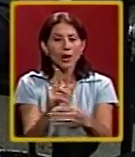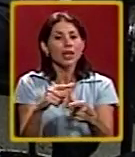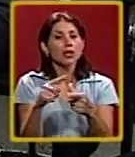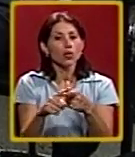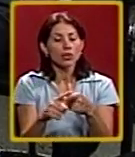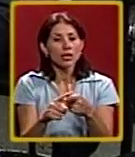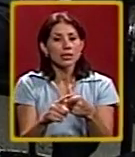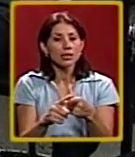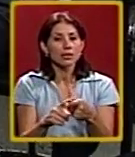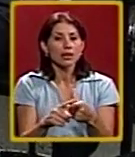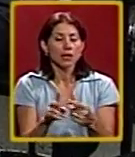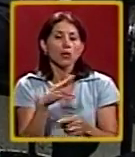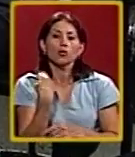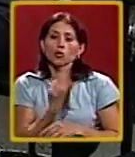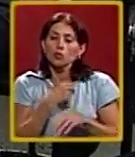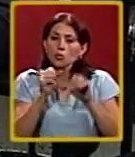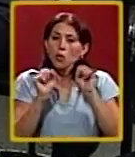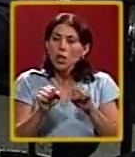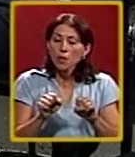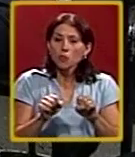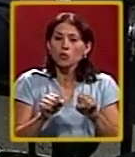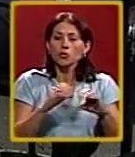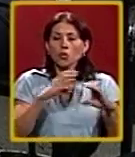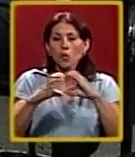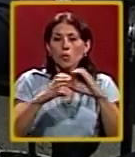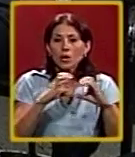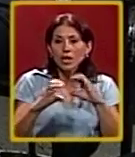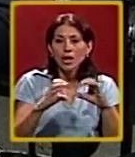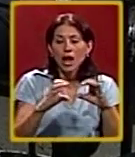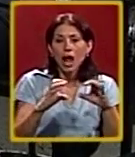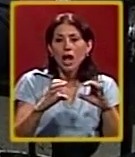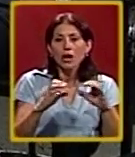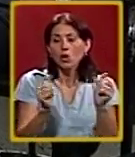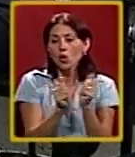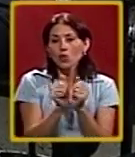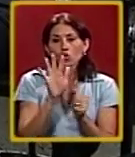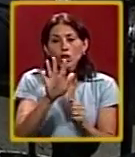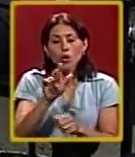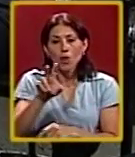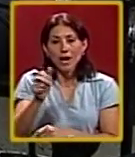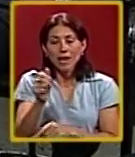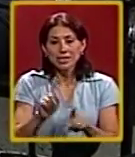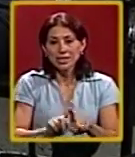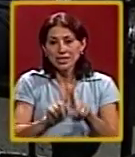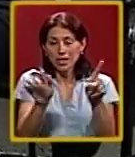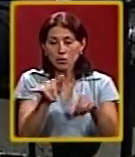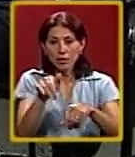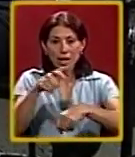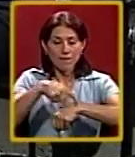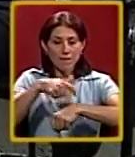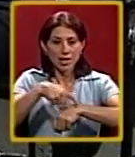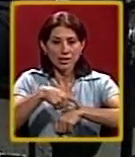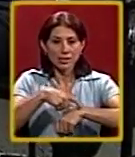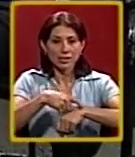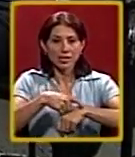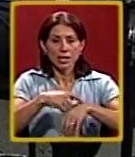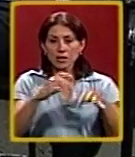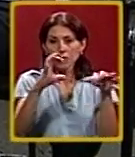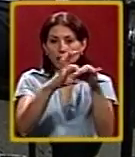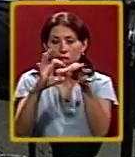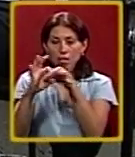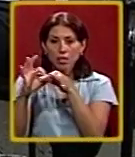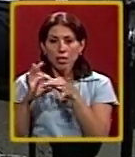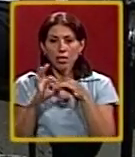que podemos estarnos comunicando 4 y 5 con 5 canales distintos y a la vez, ¿verdad? Entonces, ahí